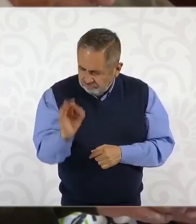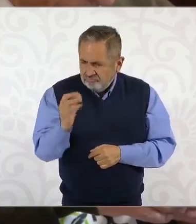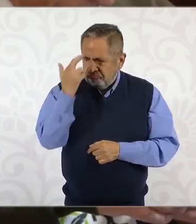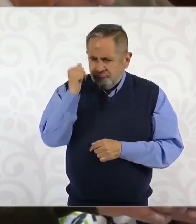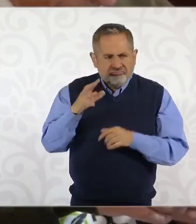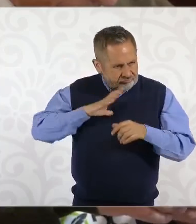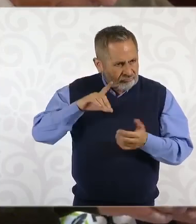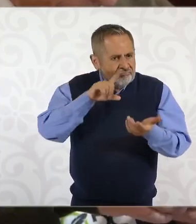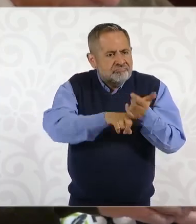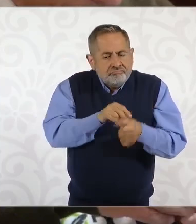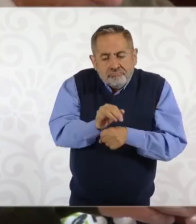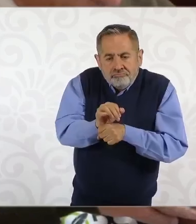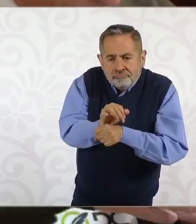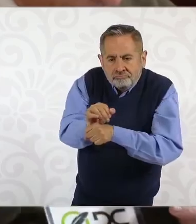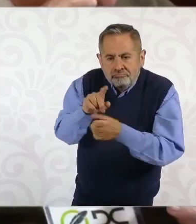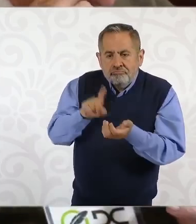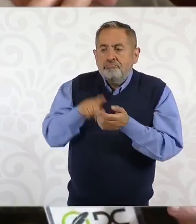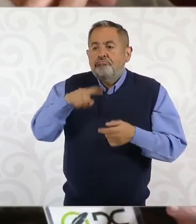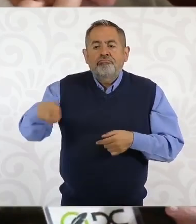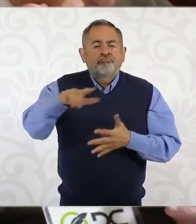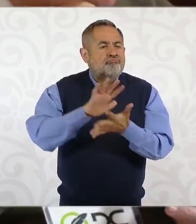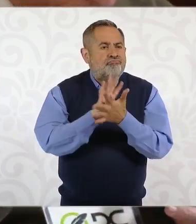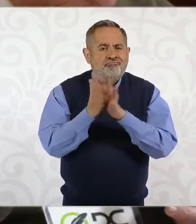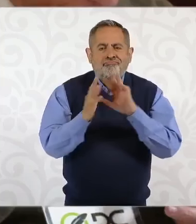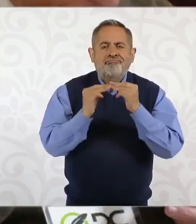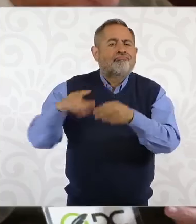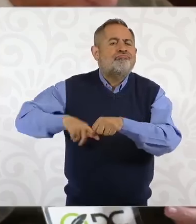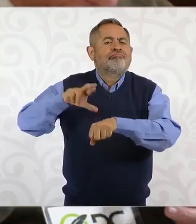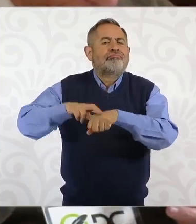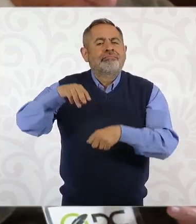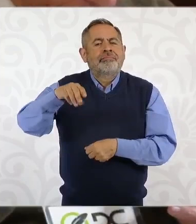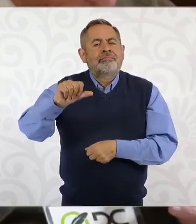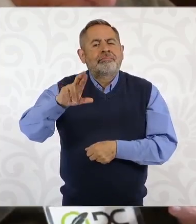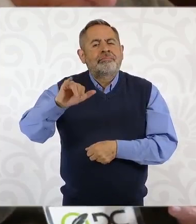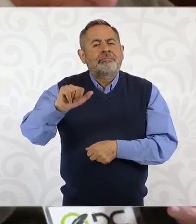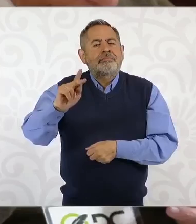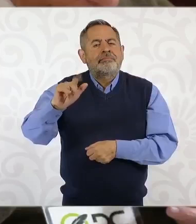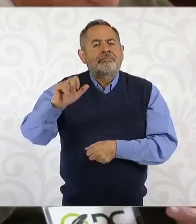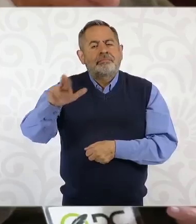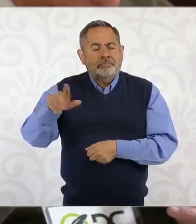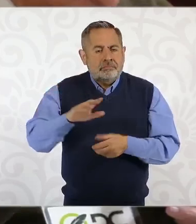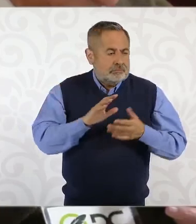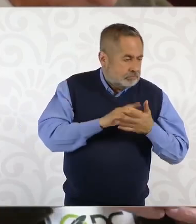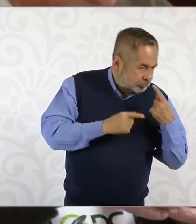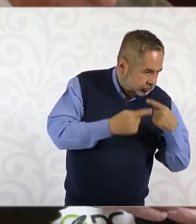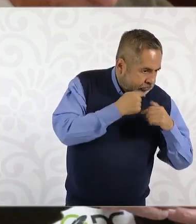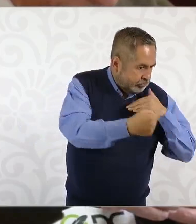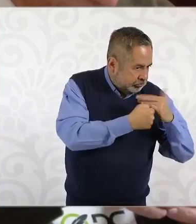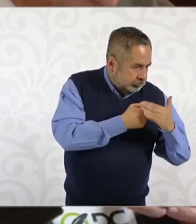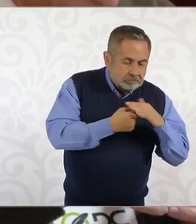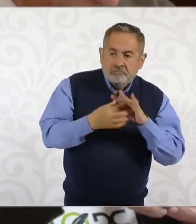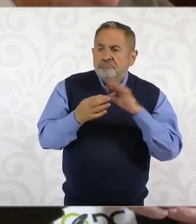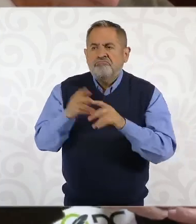la gobernadora Marina del Pilar por presuntos vínculos con el crimen organizado. La fuente, pues confidencial para ellos, les refiere